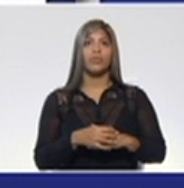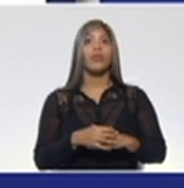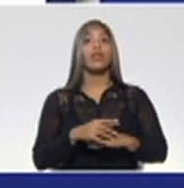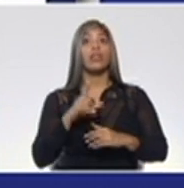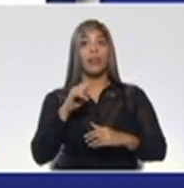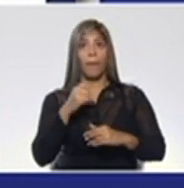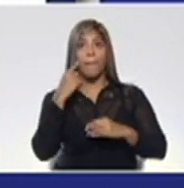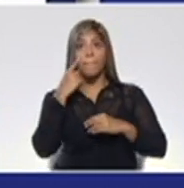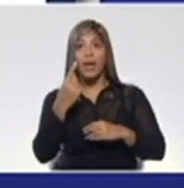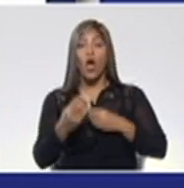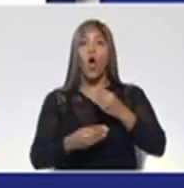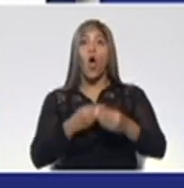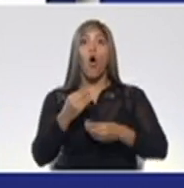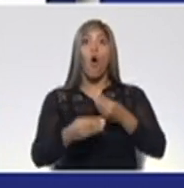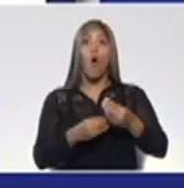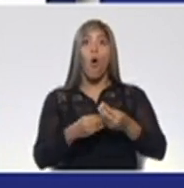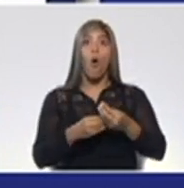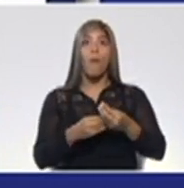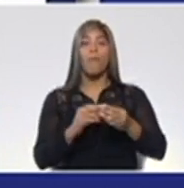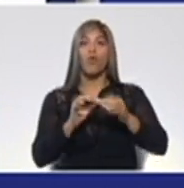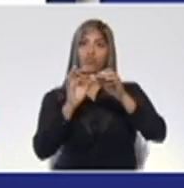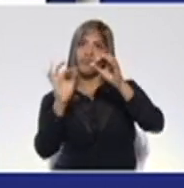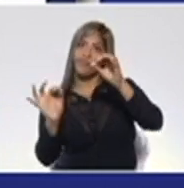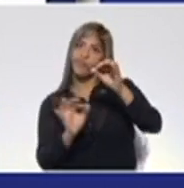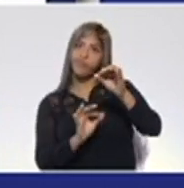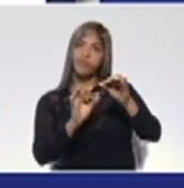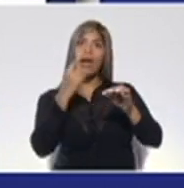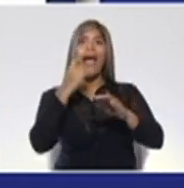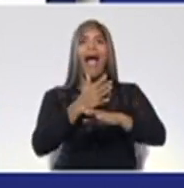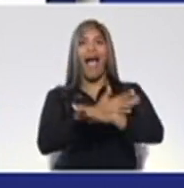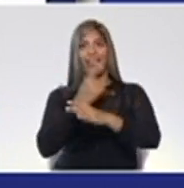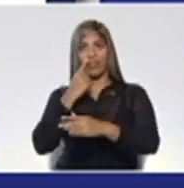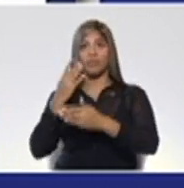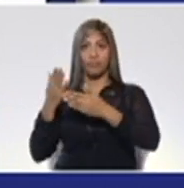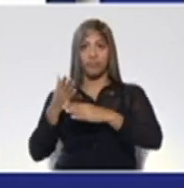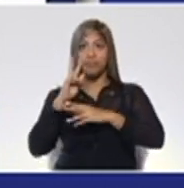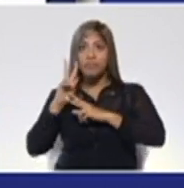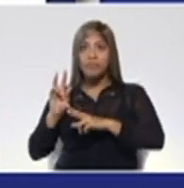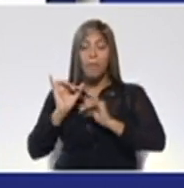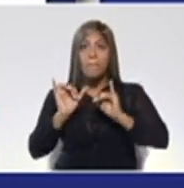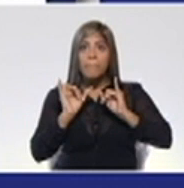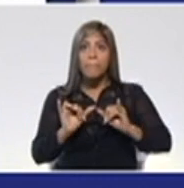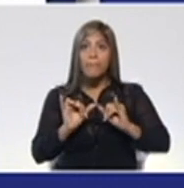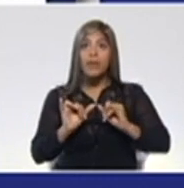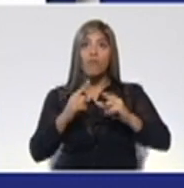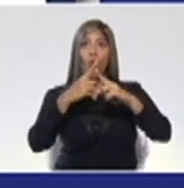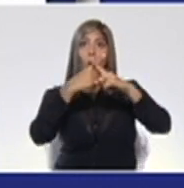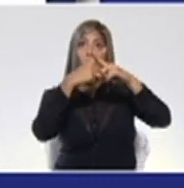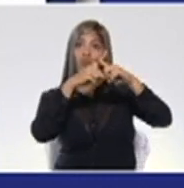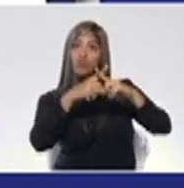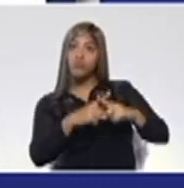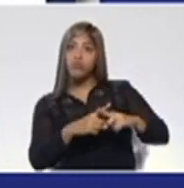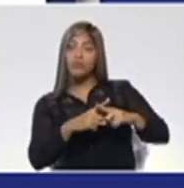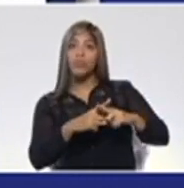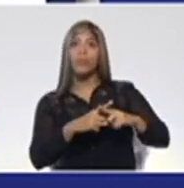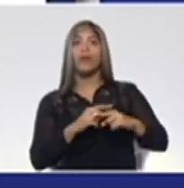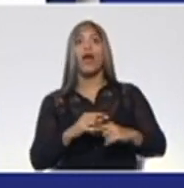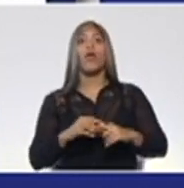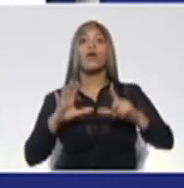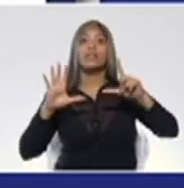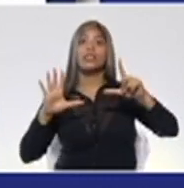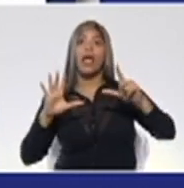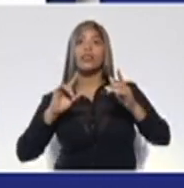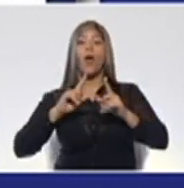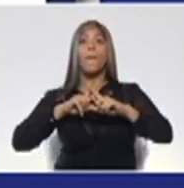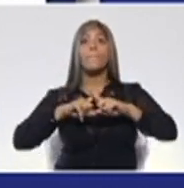estamos aplicando la fórmula del área de un rombo que acabamos de ver, multiplicando en el numerador 7 por